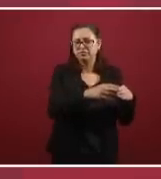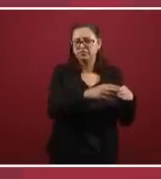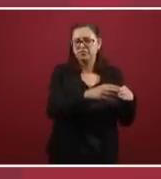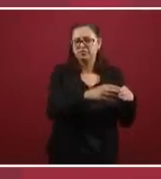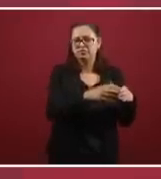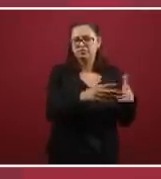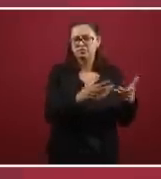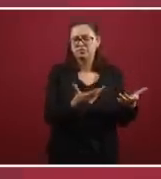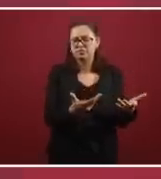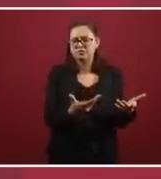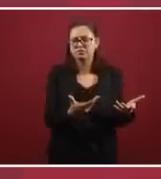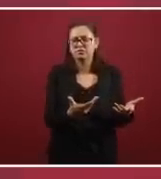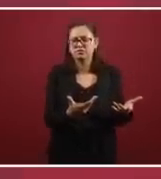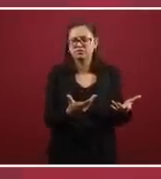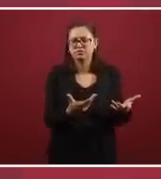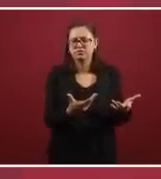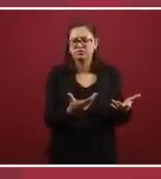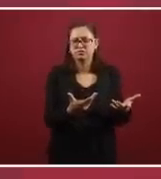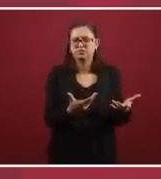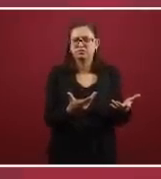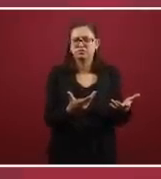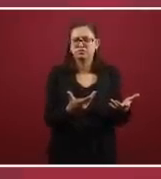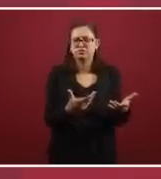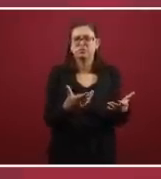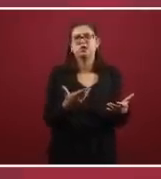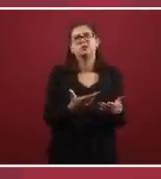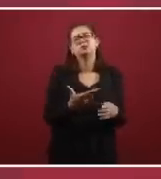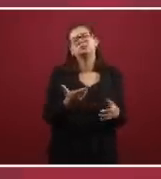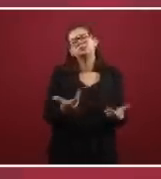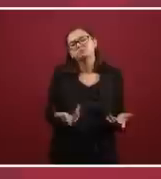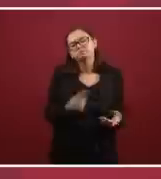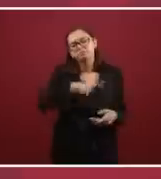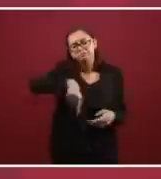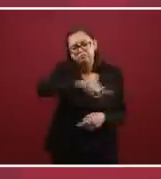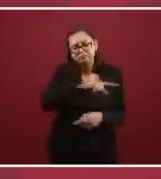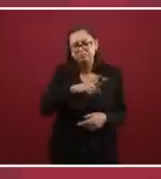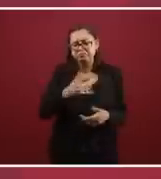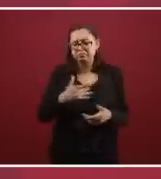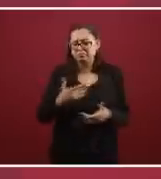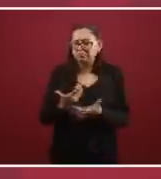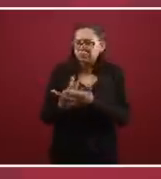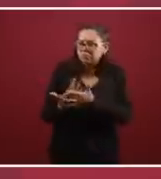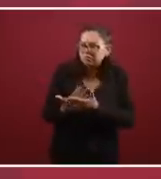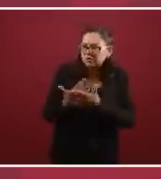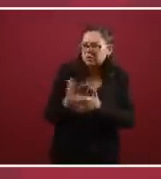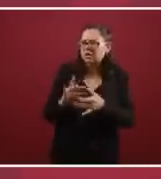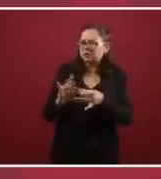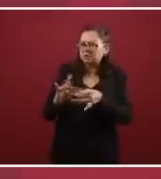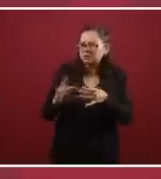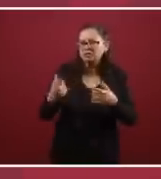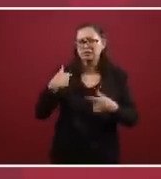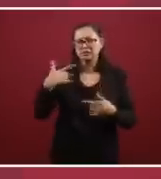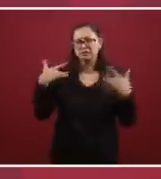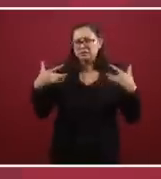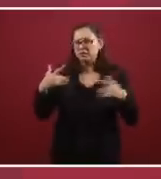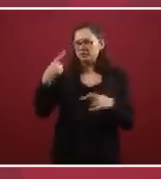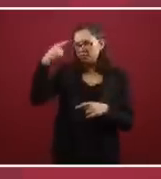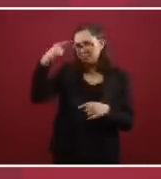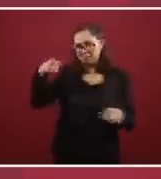como ha sucedido en otras transformaciones, sobre todo